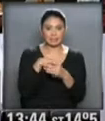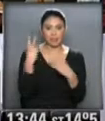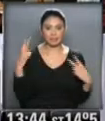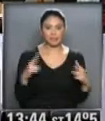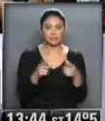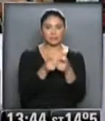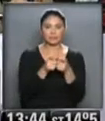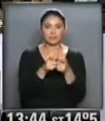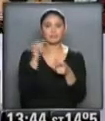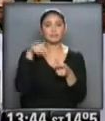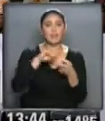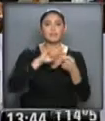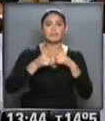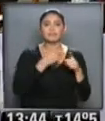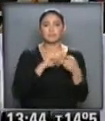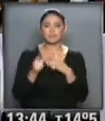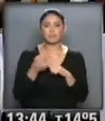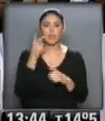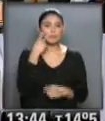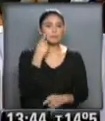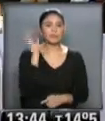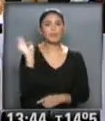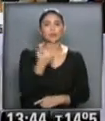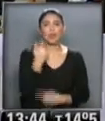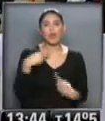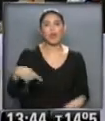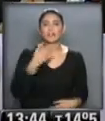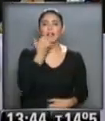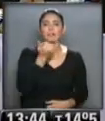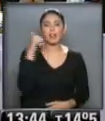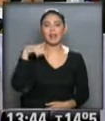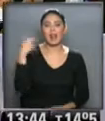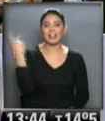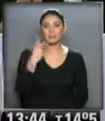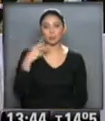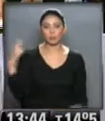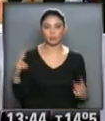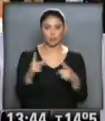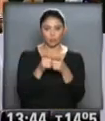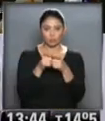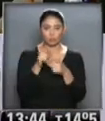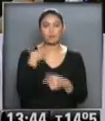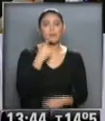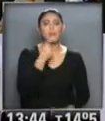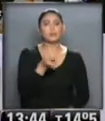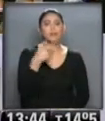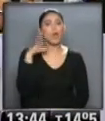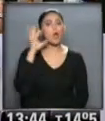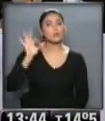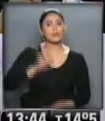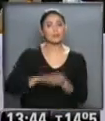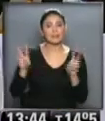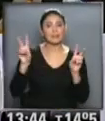seguramente evaluando todo lo que se está diciendo en este segundo encuentro. Queríamos preguntarle cuál es su opinión sobre este tema y